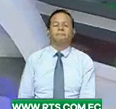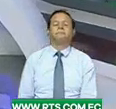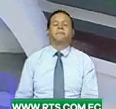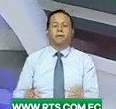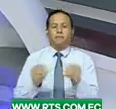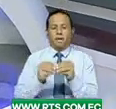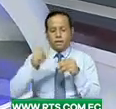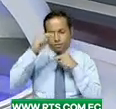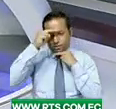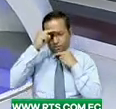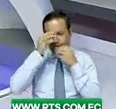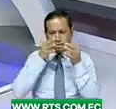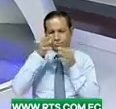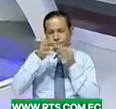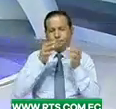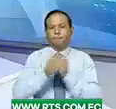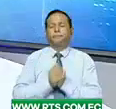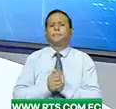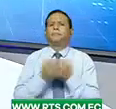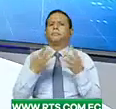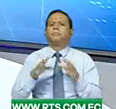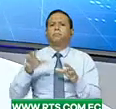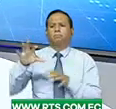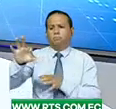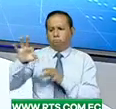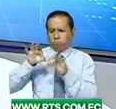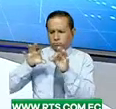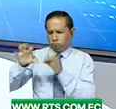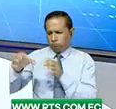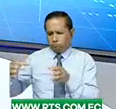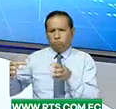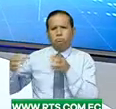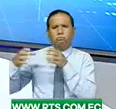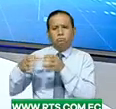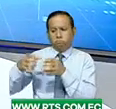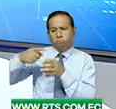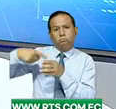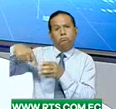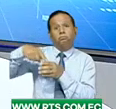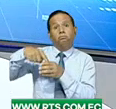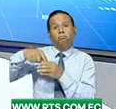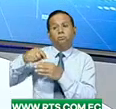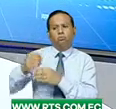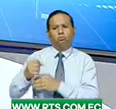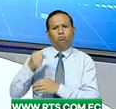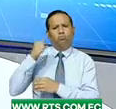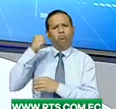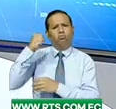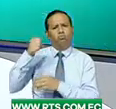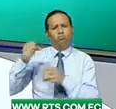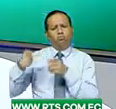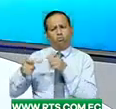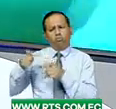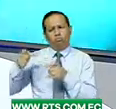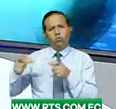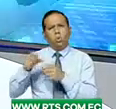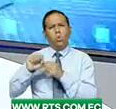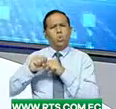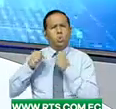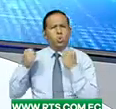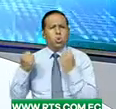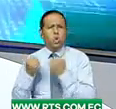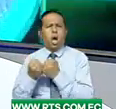Seguimos con más noticias. La conformación de un gran frente cívico patriótico con todas las fuerzas